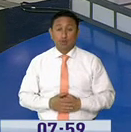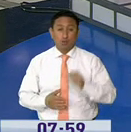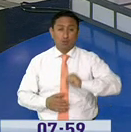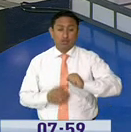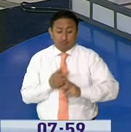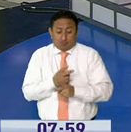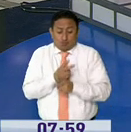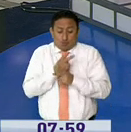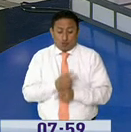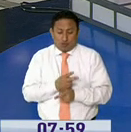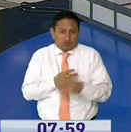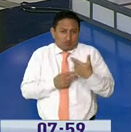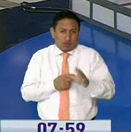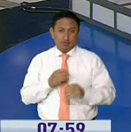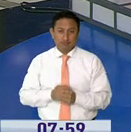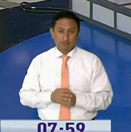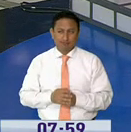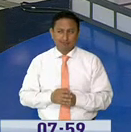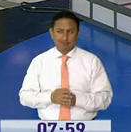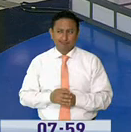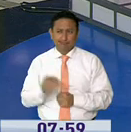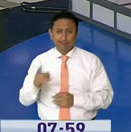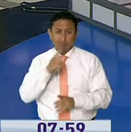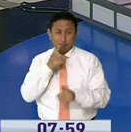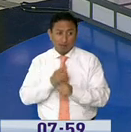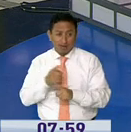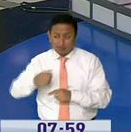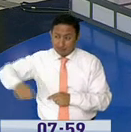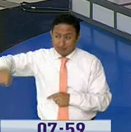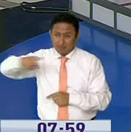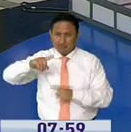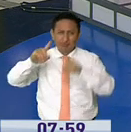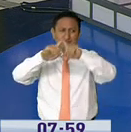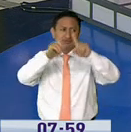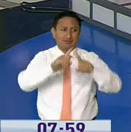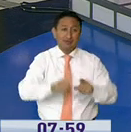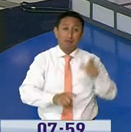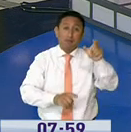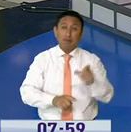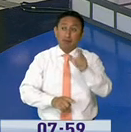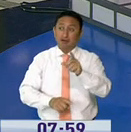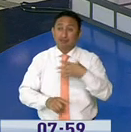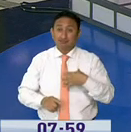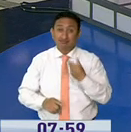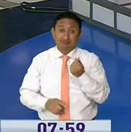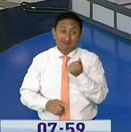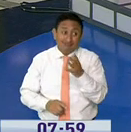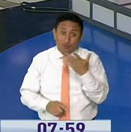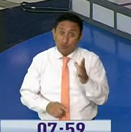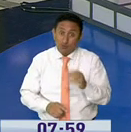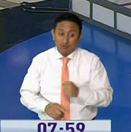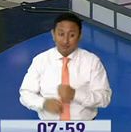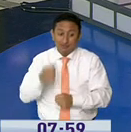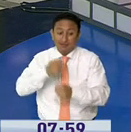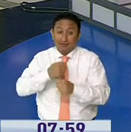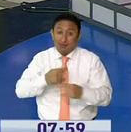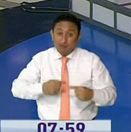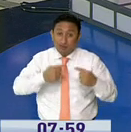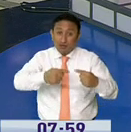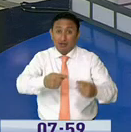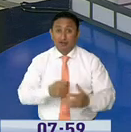las medidas necesarias. Hay muchas realidades, ¿no? Muchas, muchas realidades de la gente que no tiene para comer porque trabaja del día a